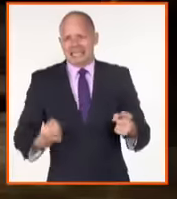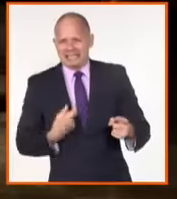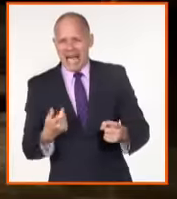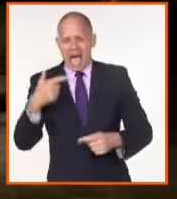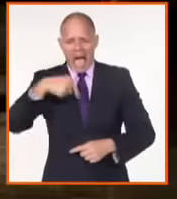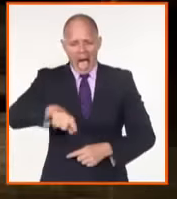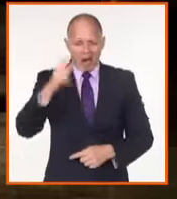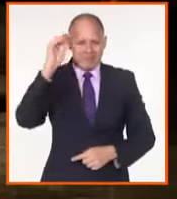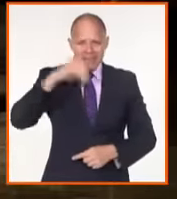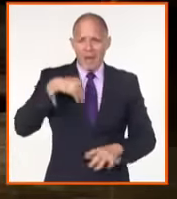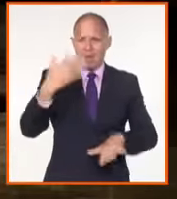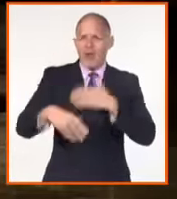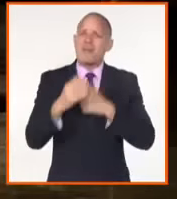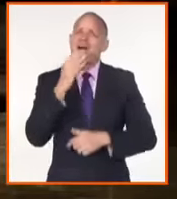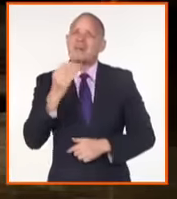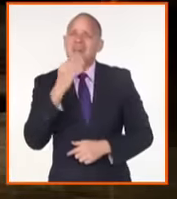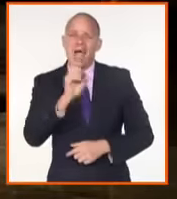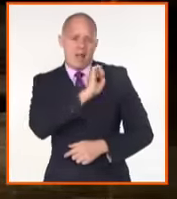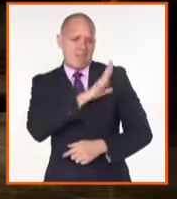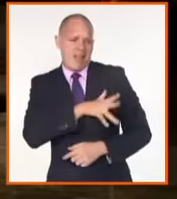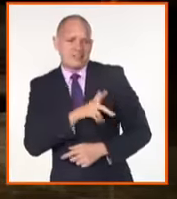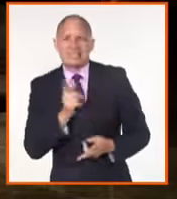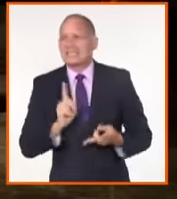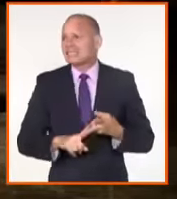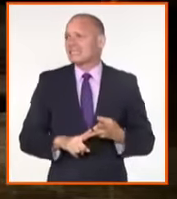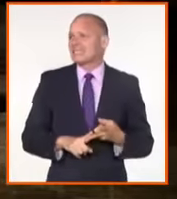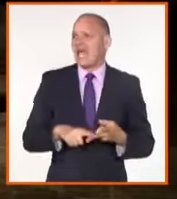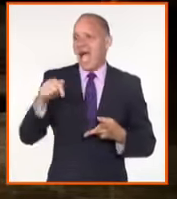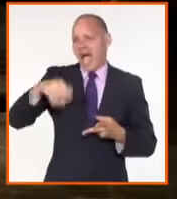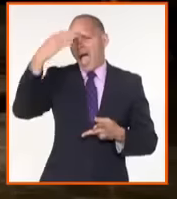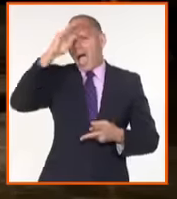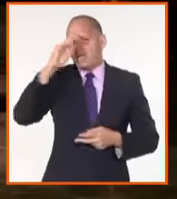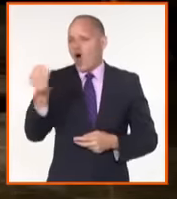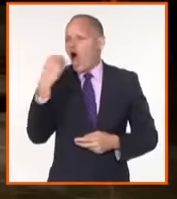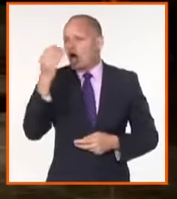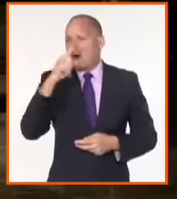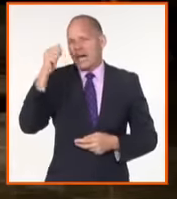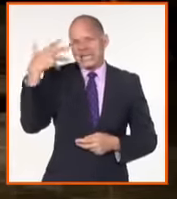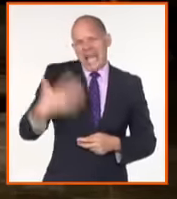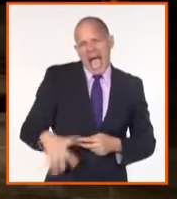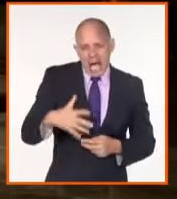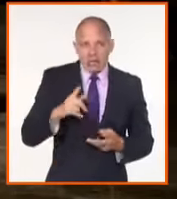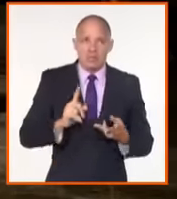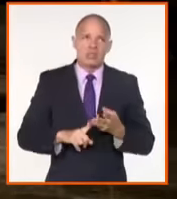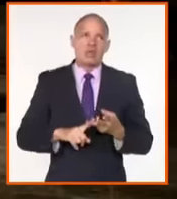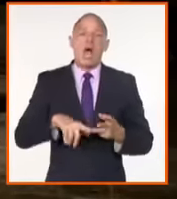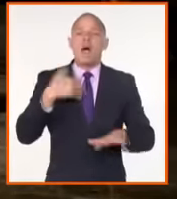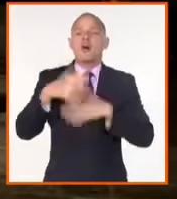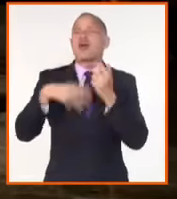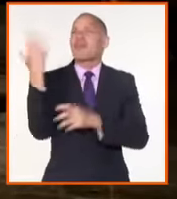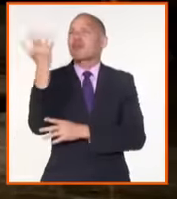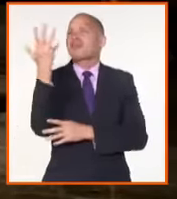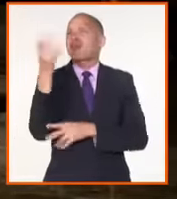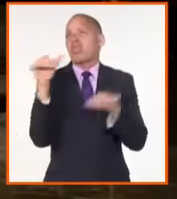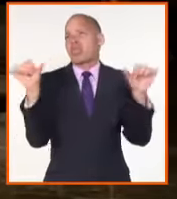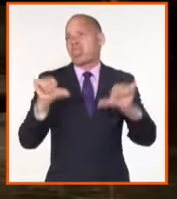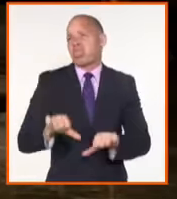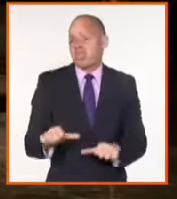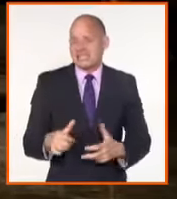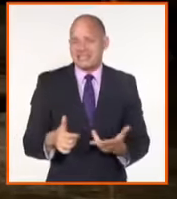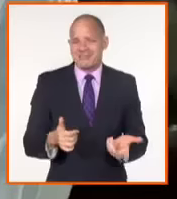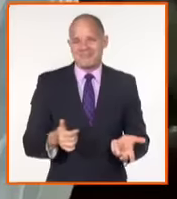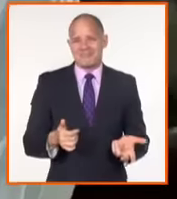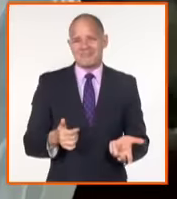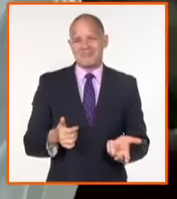sigue estremeciéndose el tema de los precios, de la comida, de los alimentos, el cambio climático, etcétera. ¿Dónde